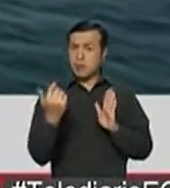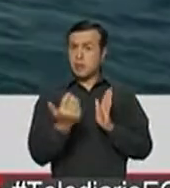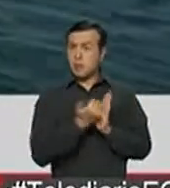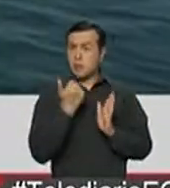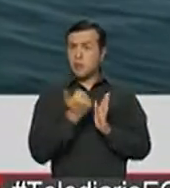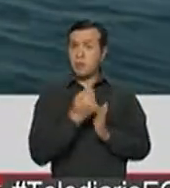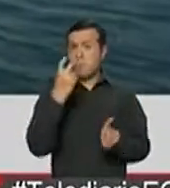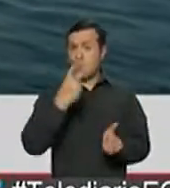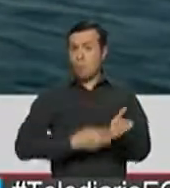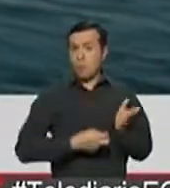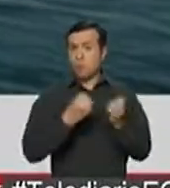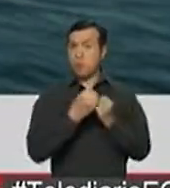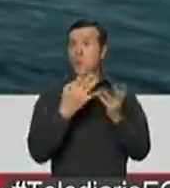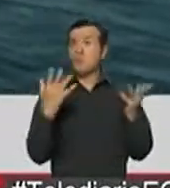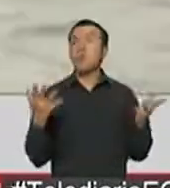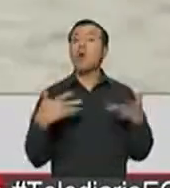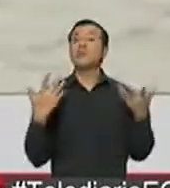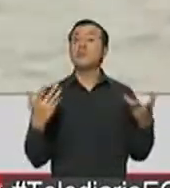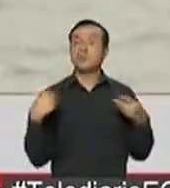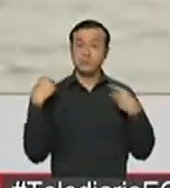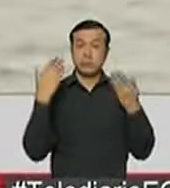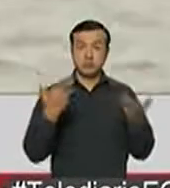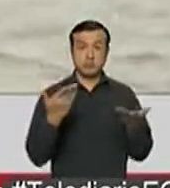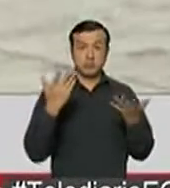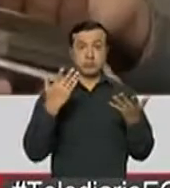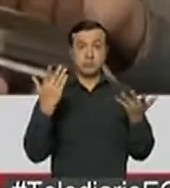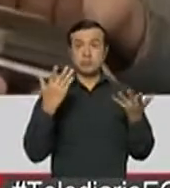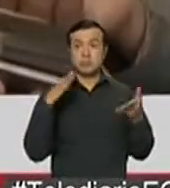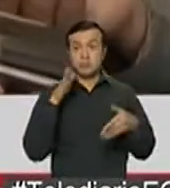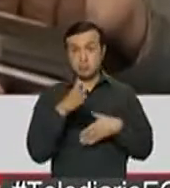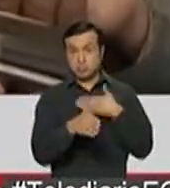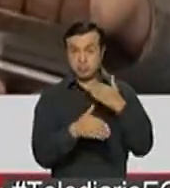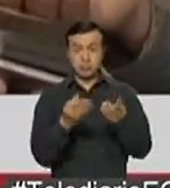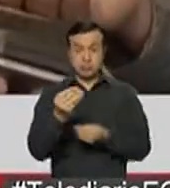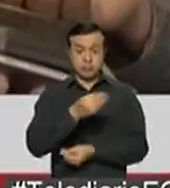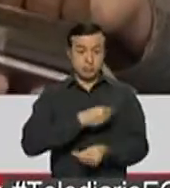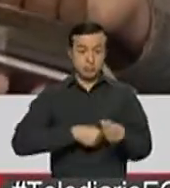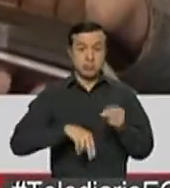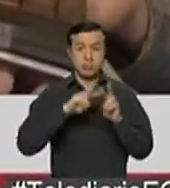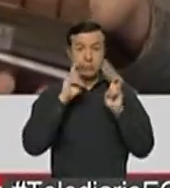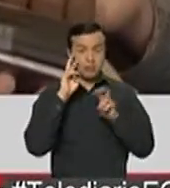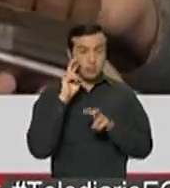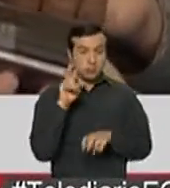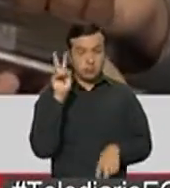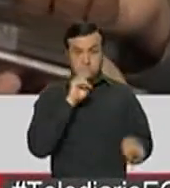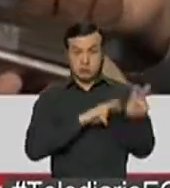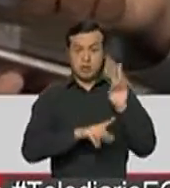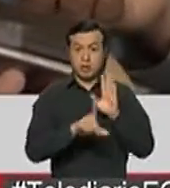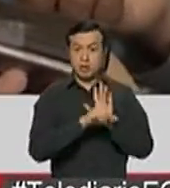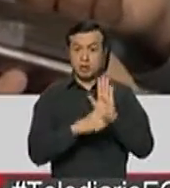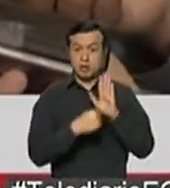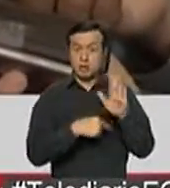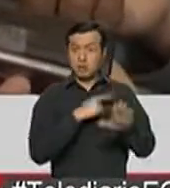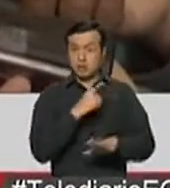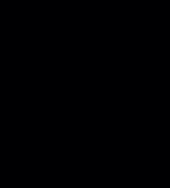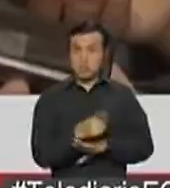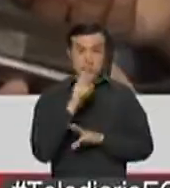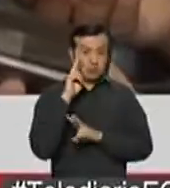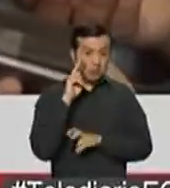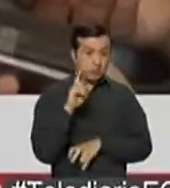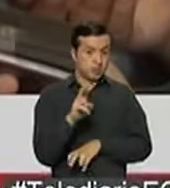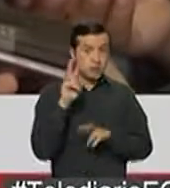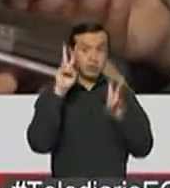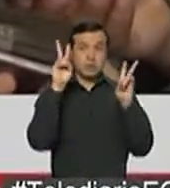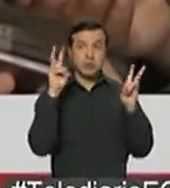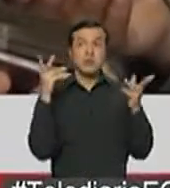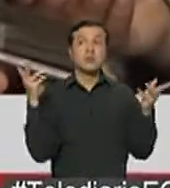las multas generadas serán destinadas al sector pesquero. Pueda ser invertido en temas de investigación, porque la ley contempla investigación en el